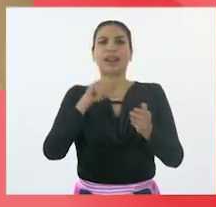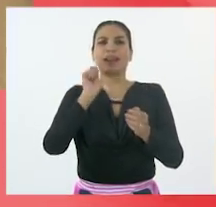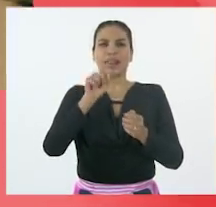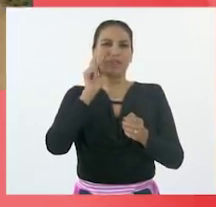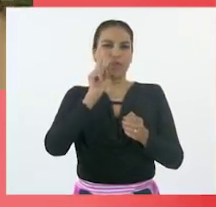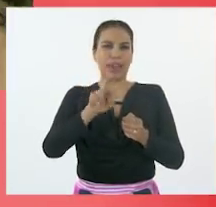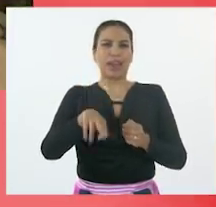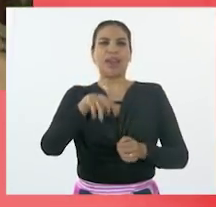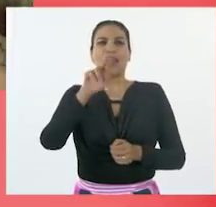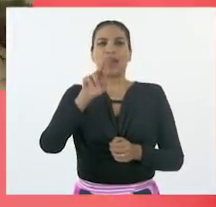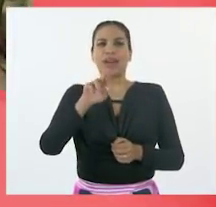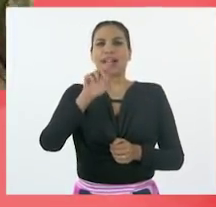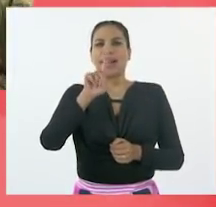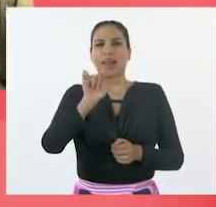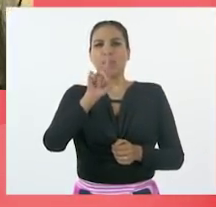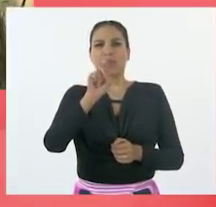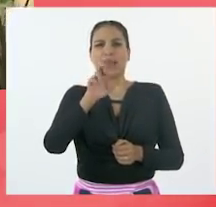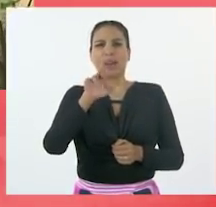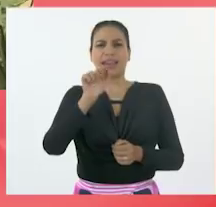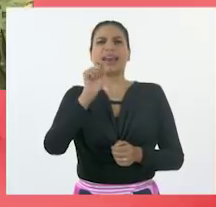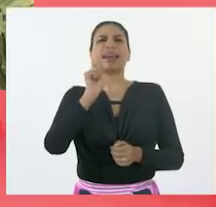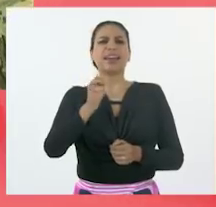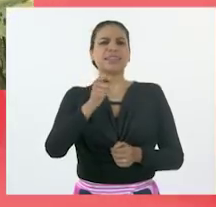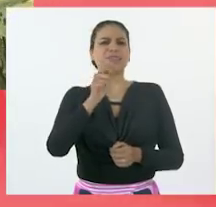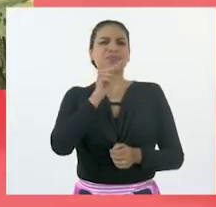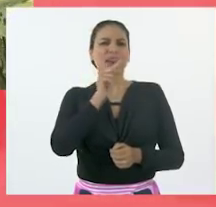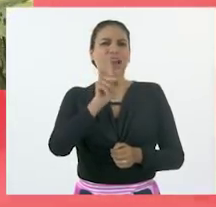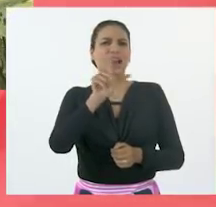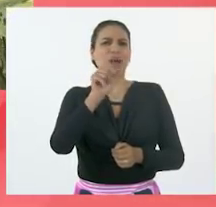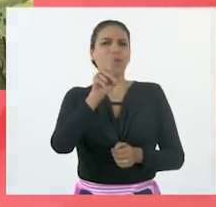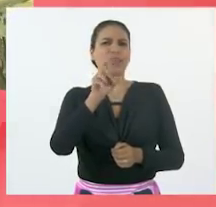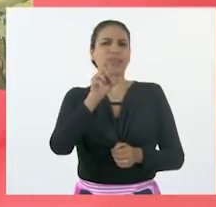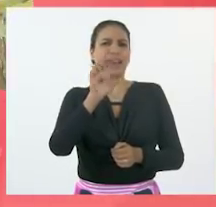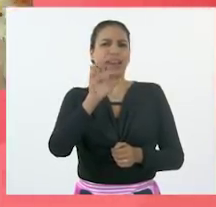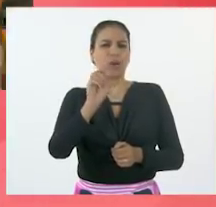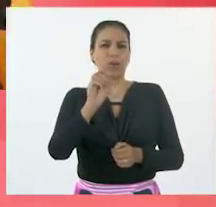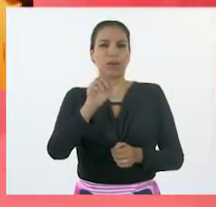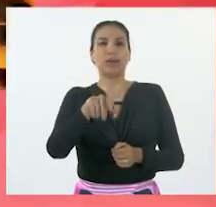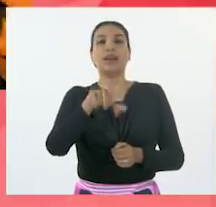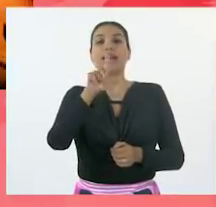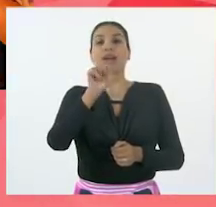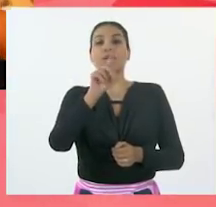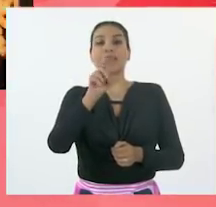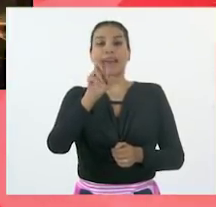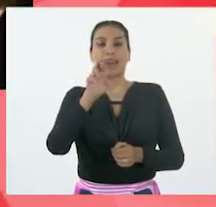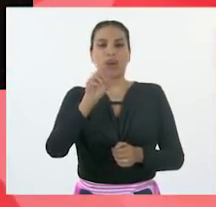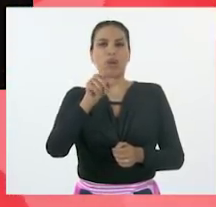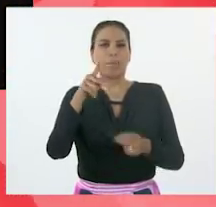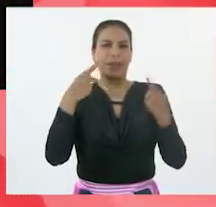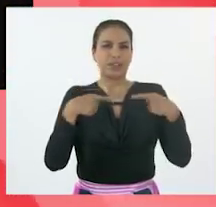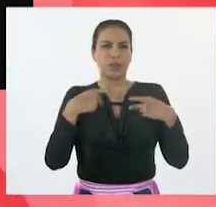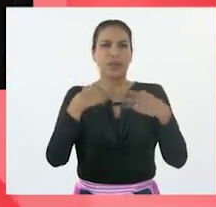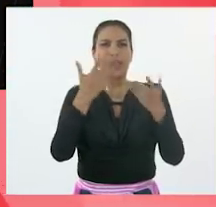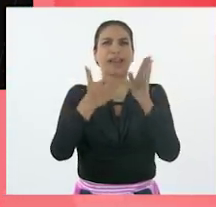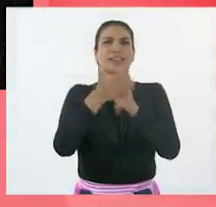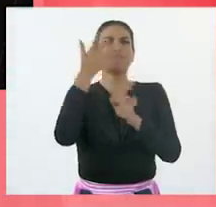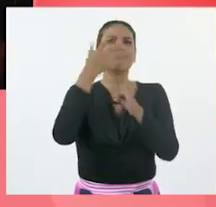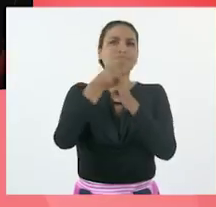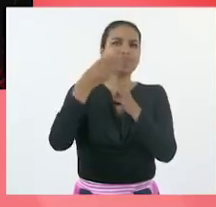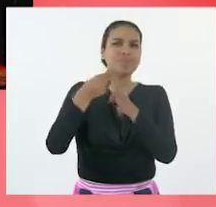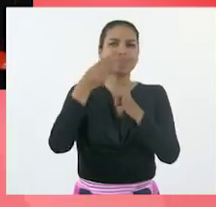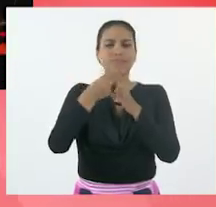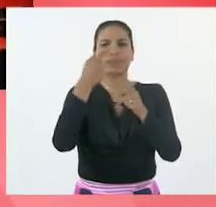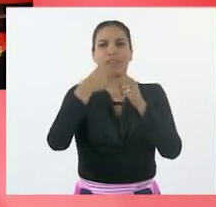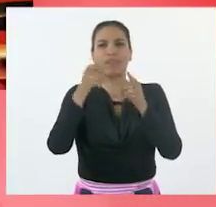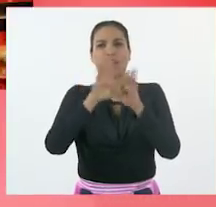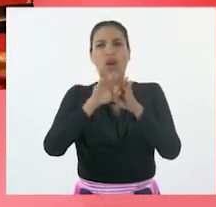de saber qué es un laudero. Y yo se los voy a explicar. Un laudero es la persona que construye, arregla y